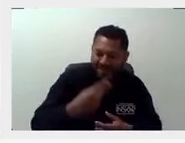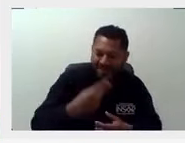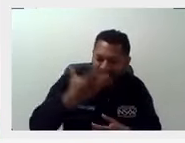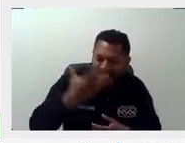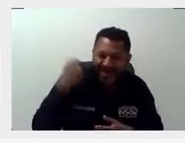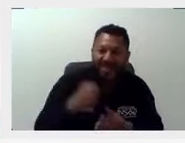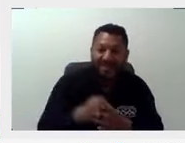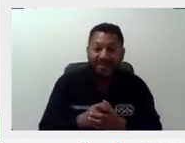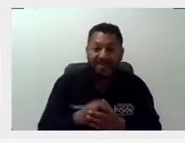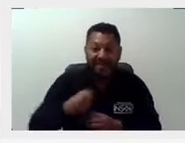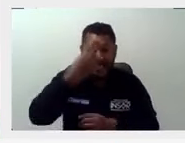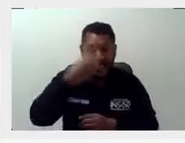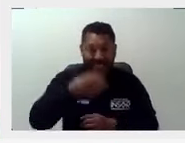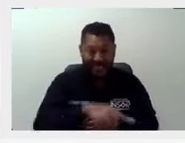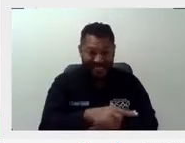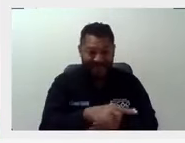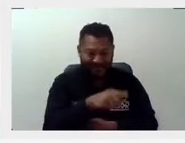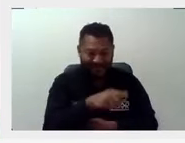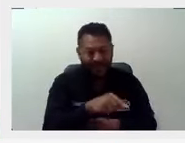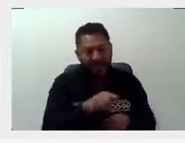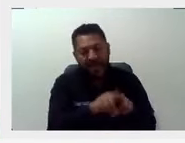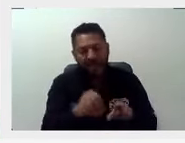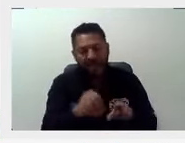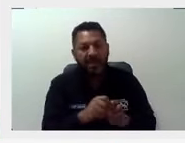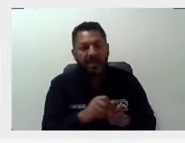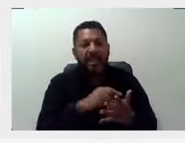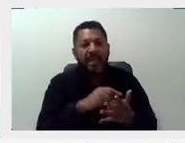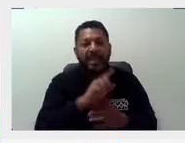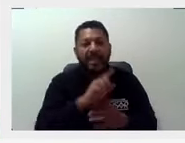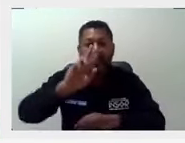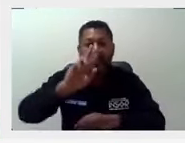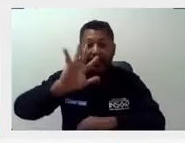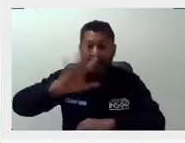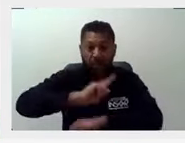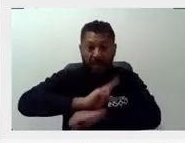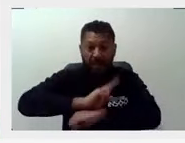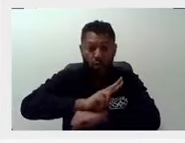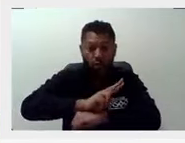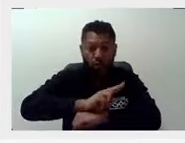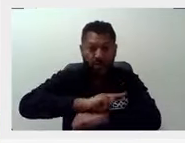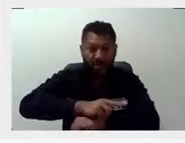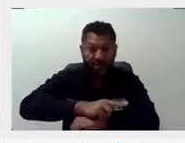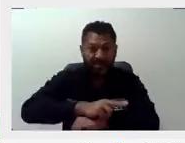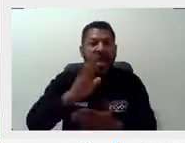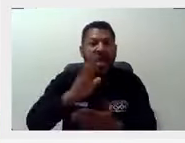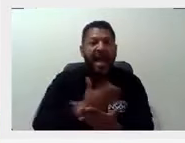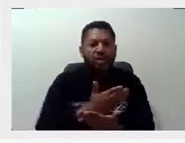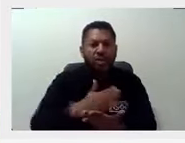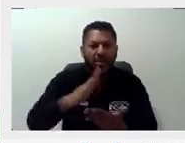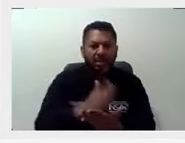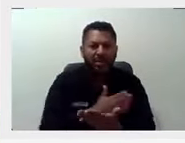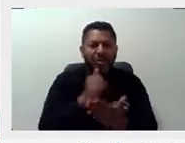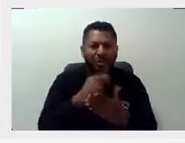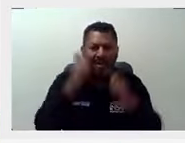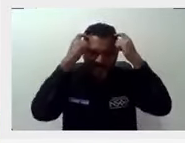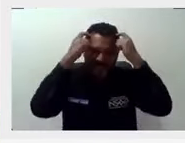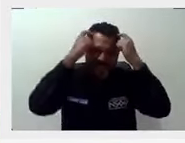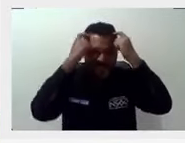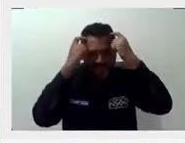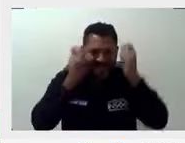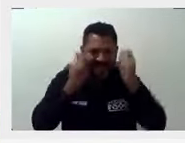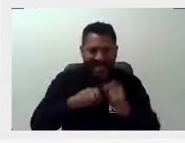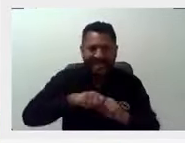estaban jugando con el hermano a que él le pone 5 segundos de una canción. Él es experto en las canciones de Disney, entonces le